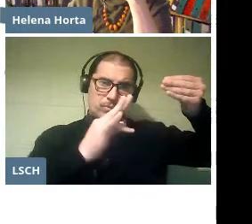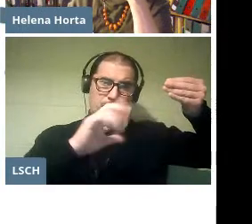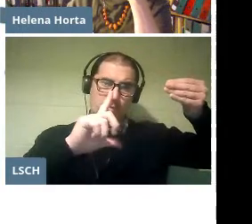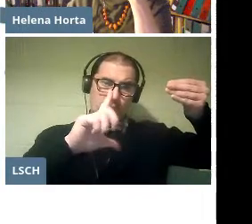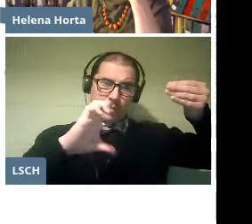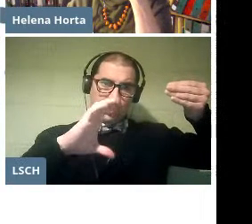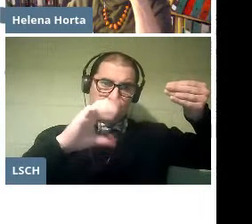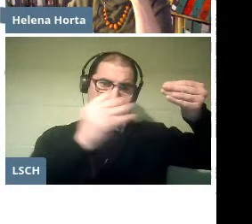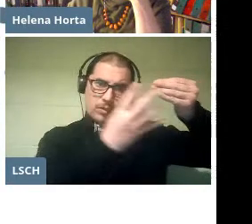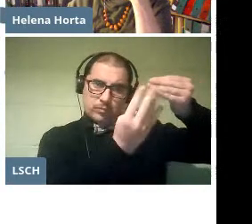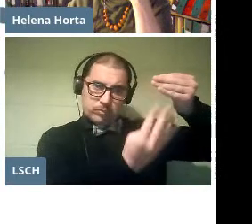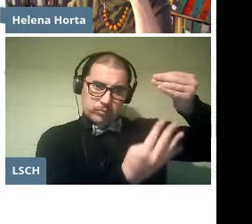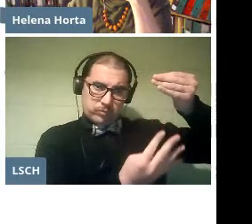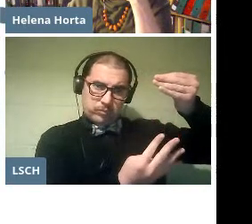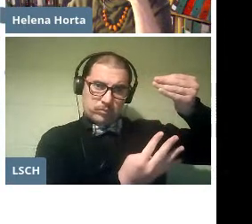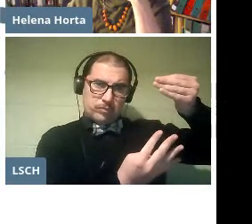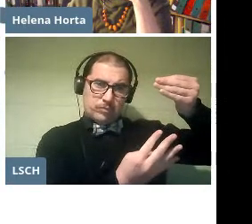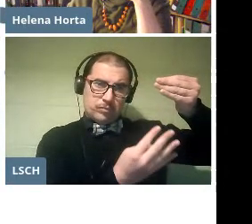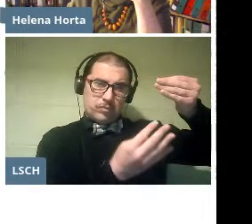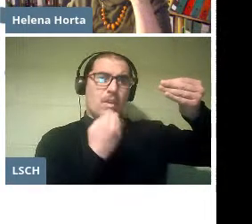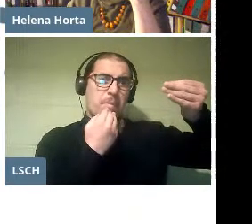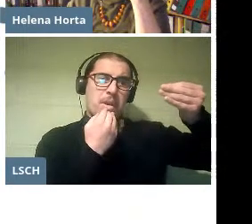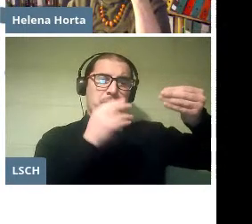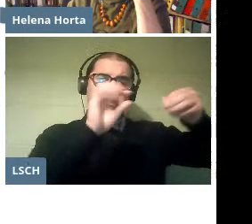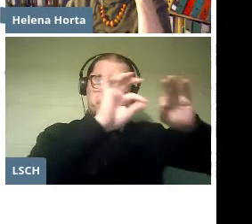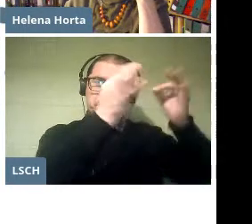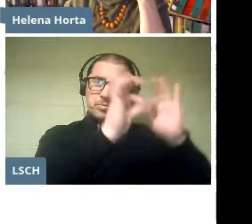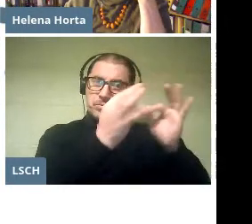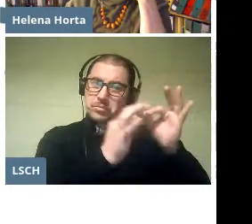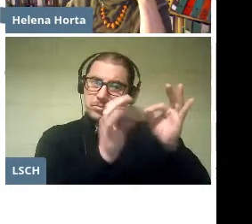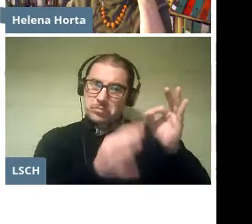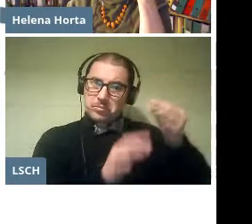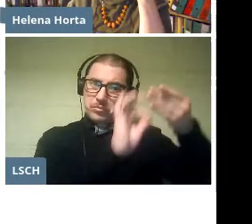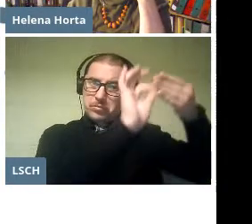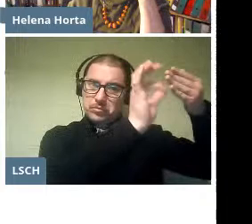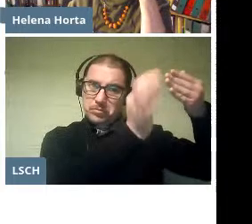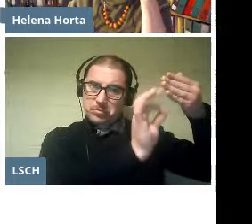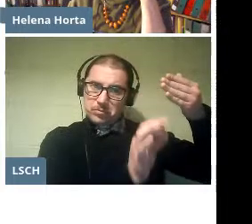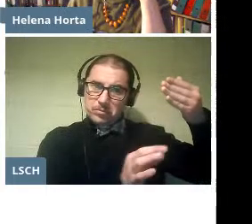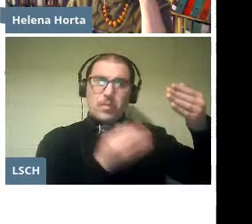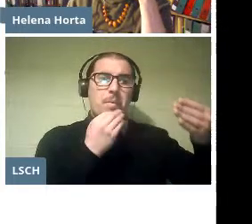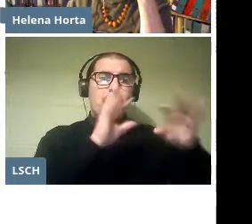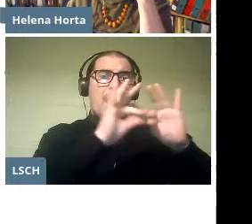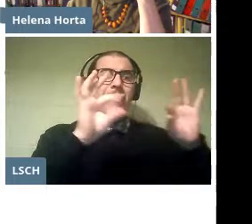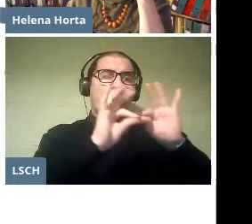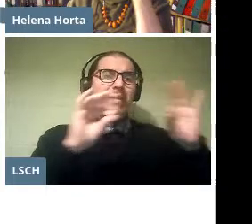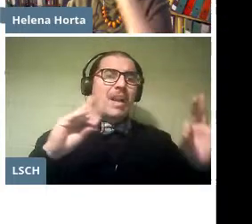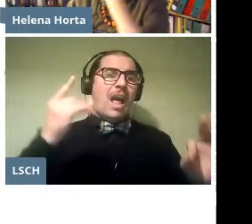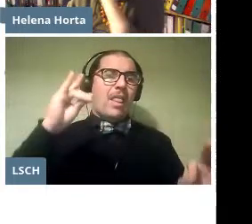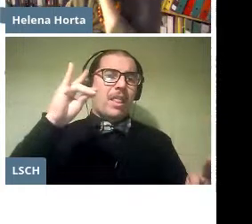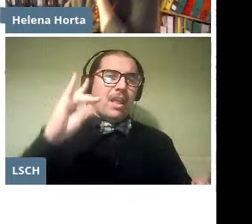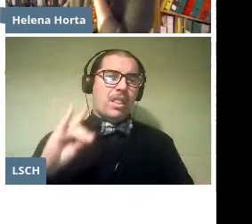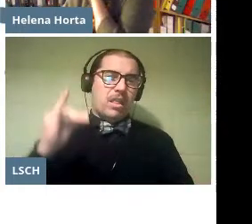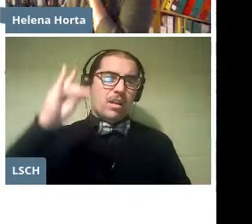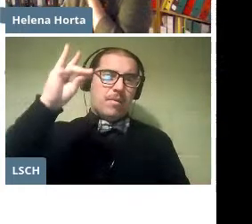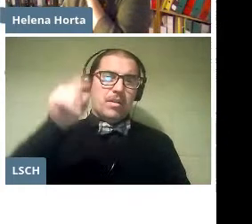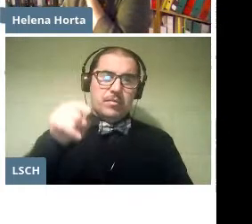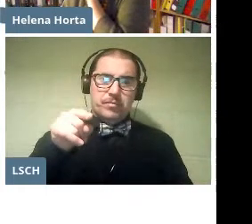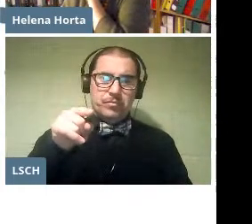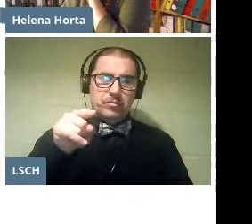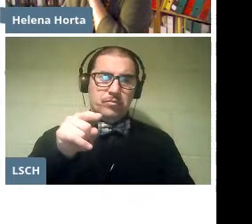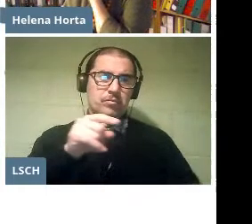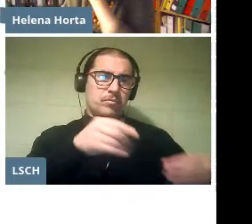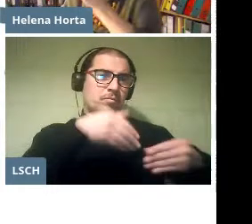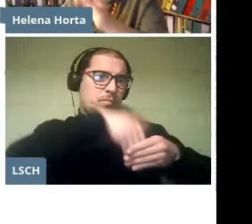flecos fabricados igualmente en fibra de camélido. En las